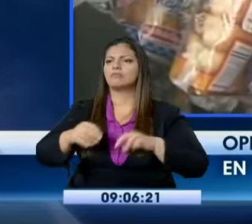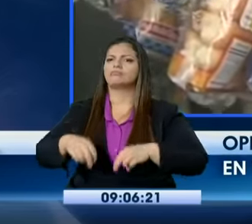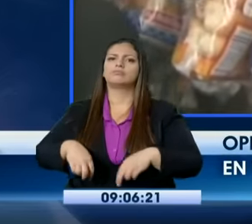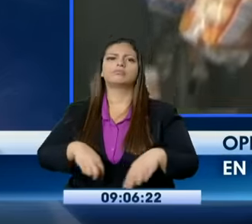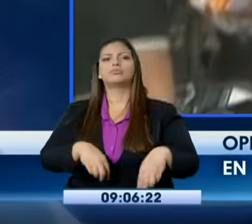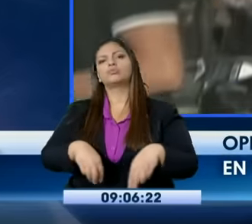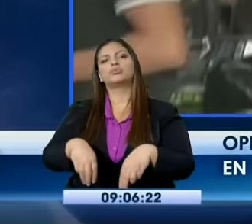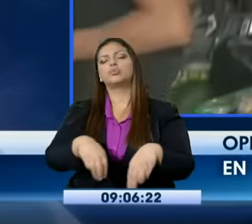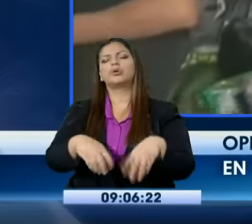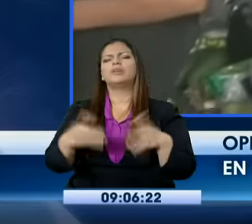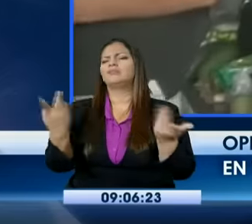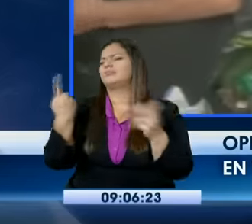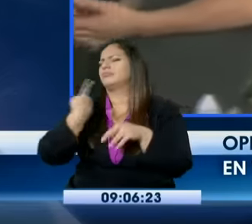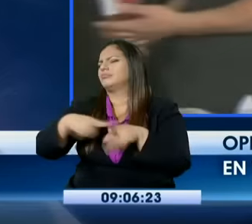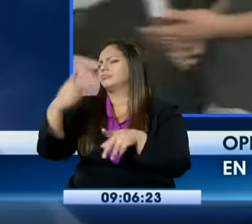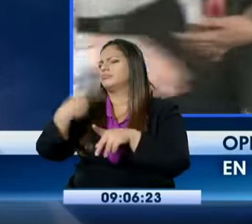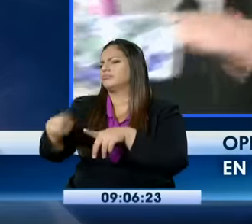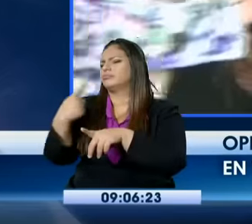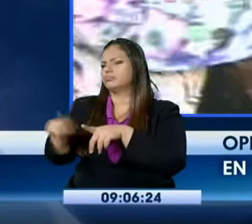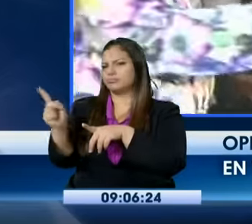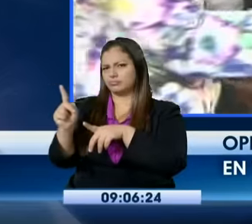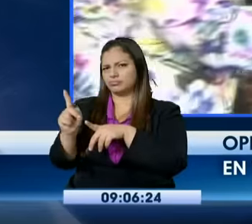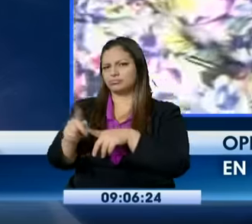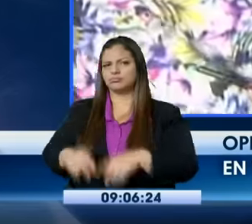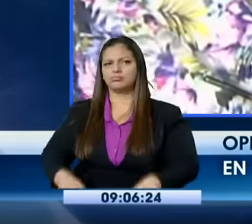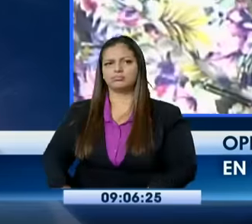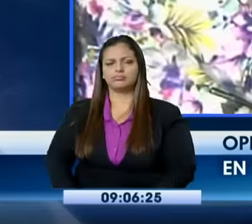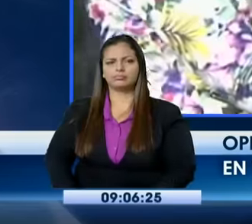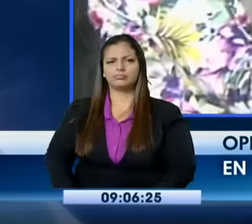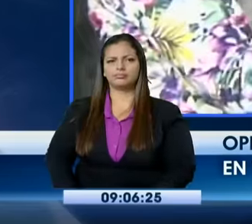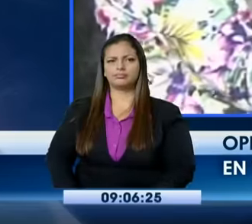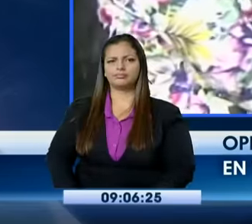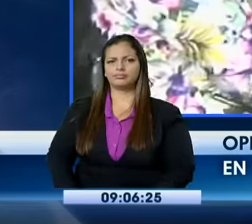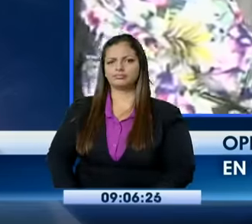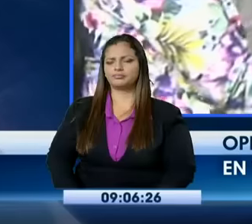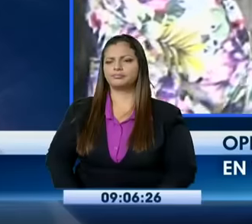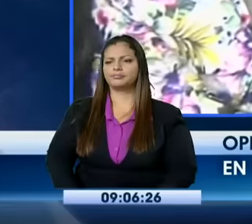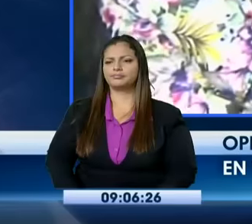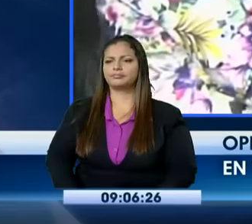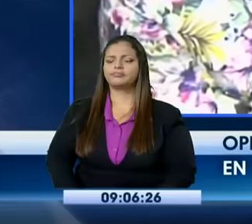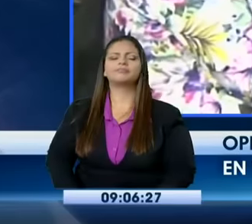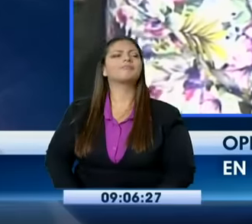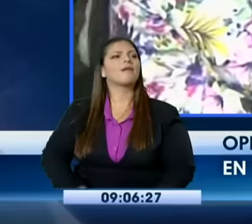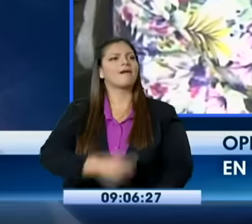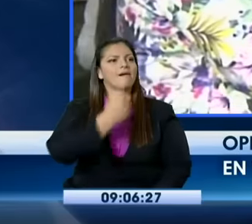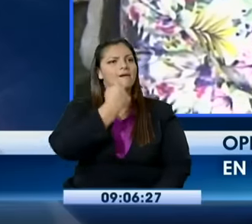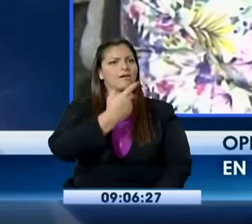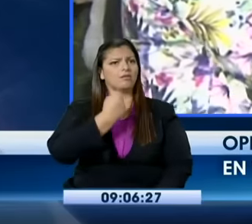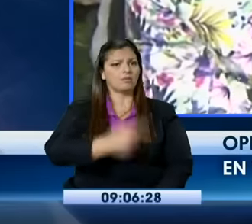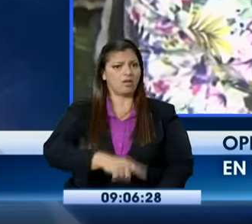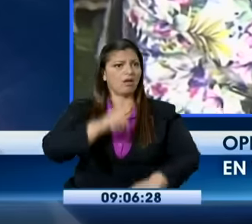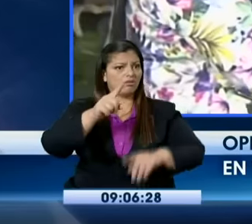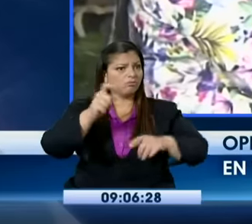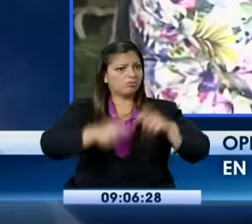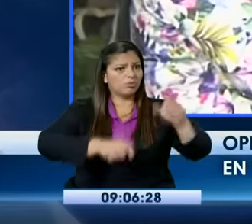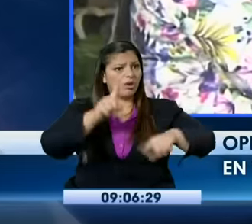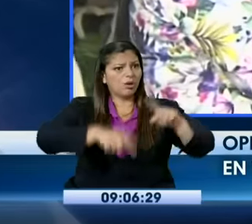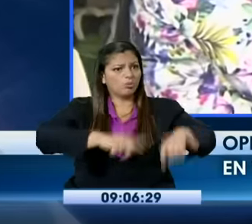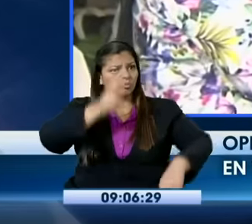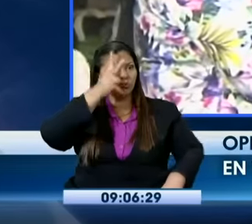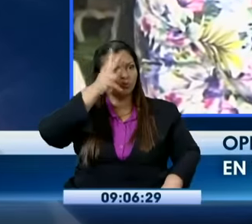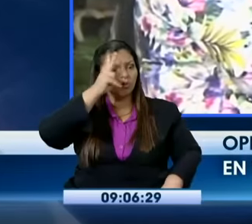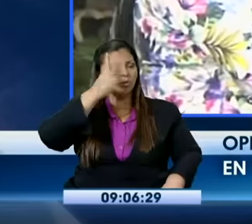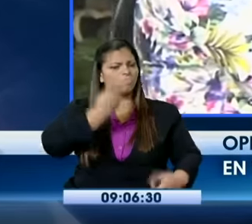tiendas, los minimarcas y todo eso, que generalmente, o no generalmente, estoy utilizando malo el término, que a veces abusan del consumidor.